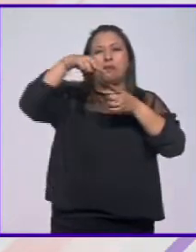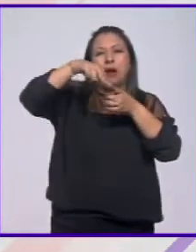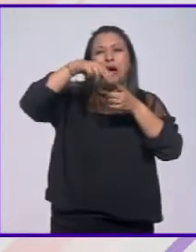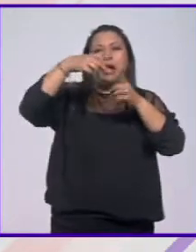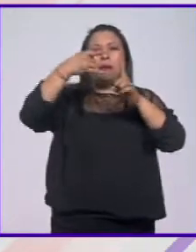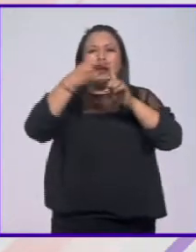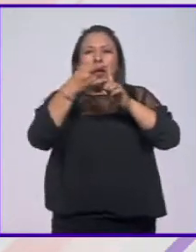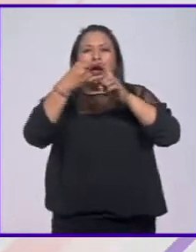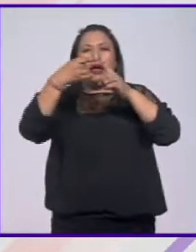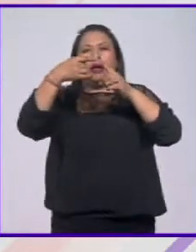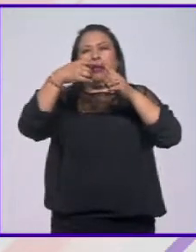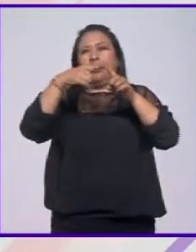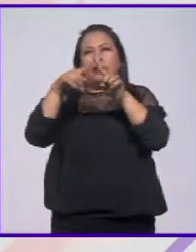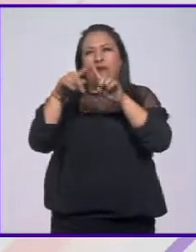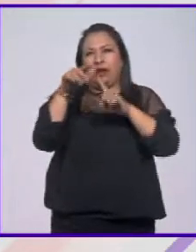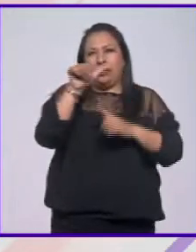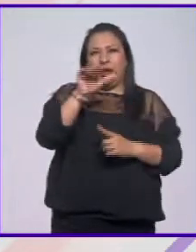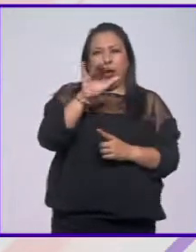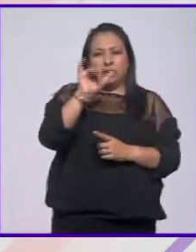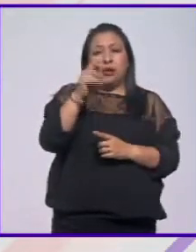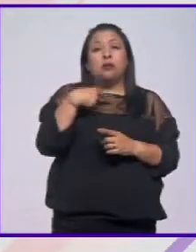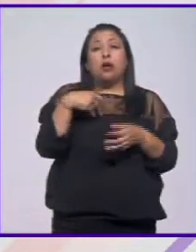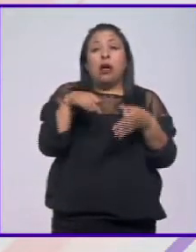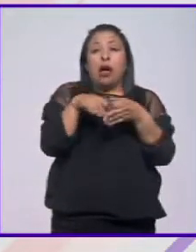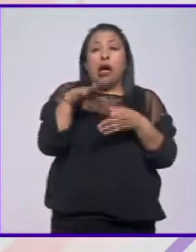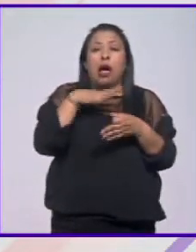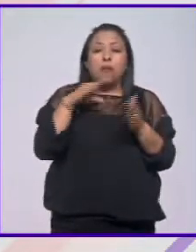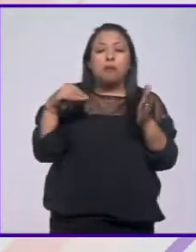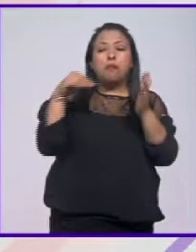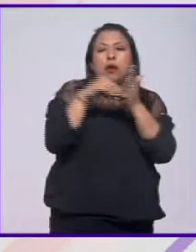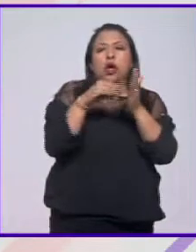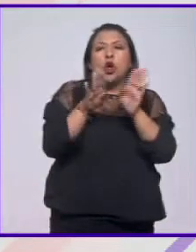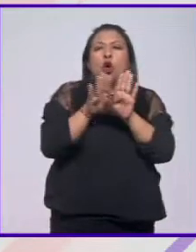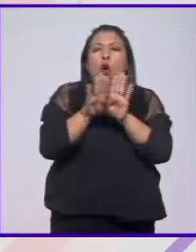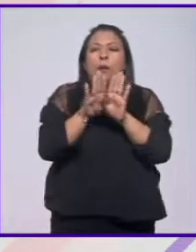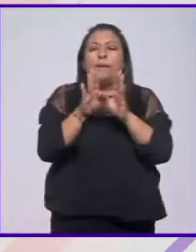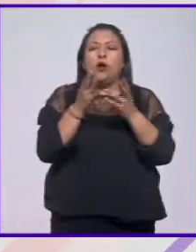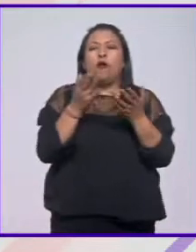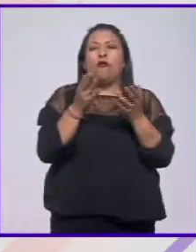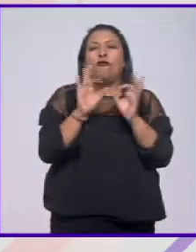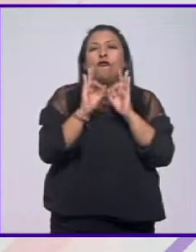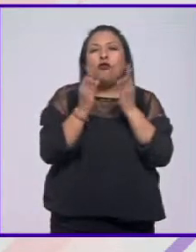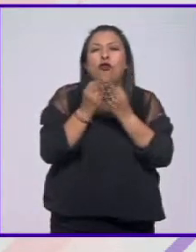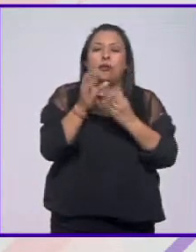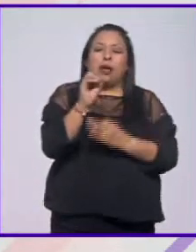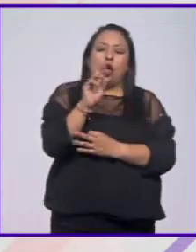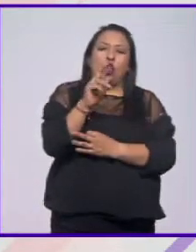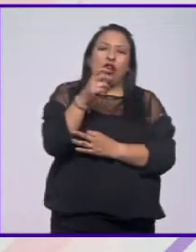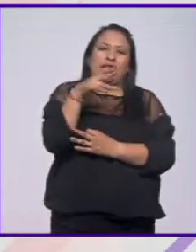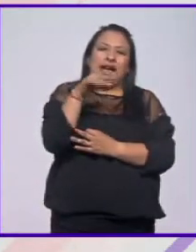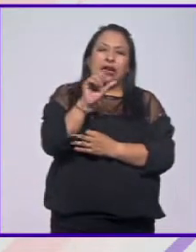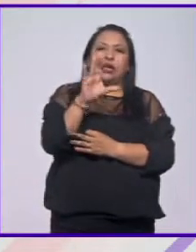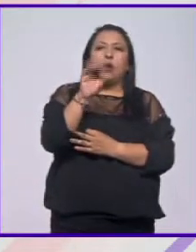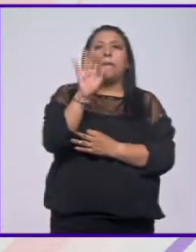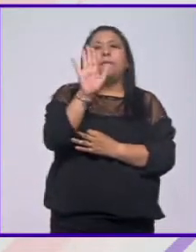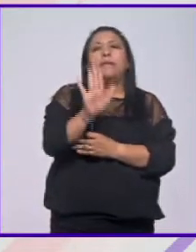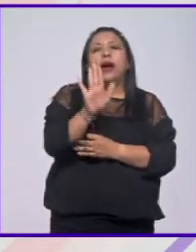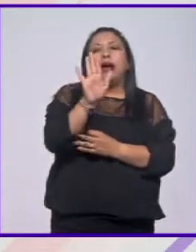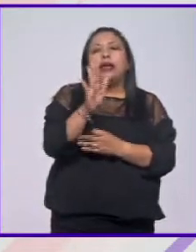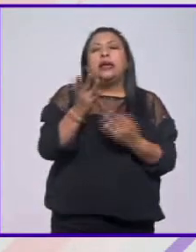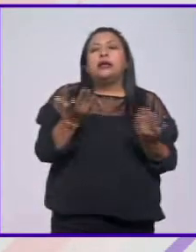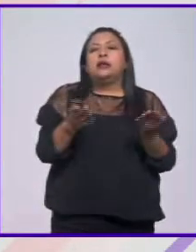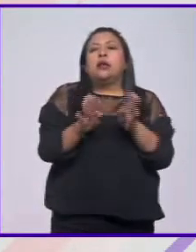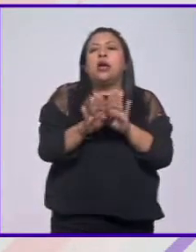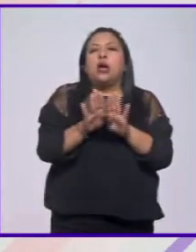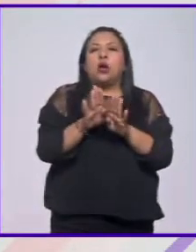sin embargo, con frecuencia se añade algún elemento muy orgánico. Muy orgánico, sí, pareciera como